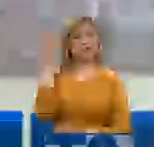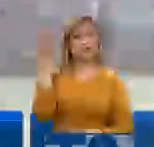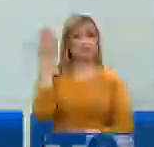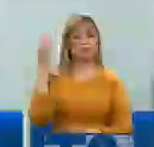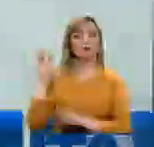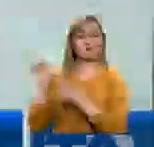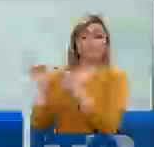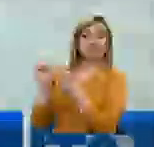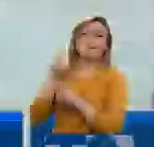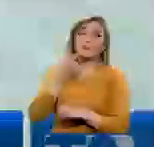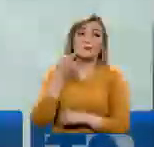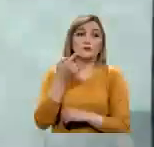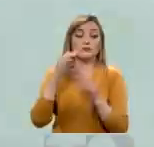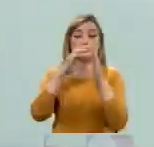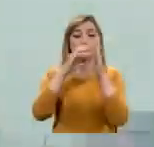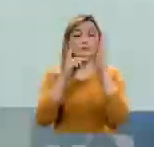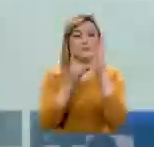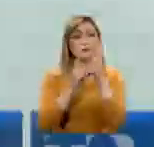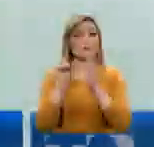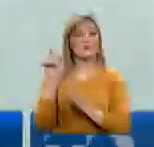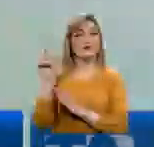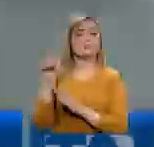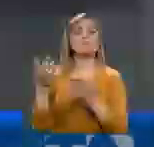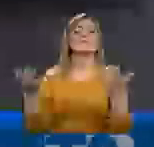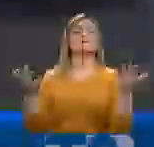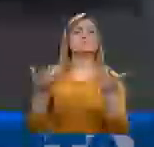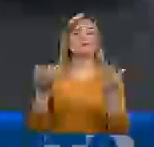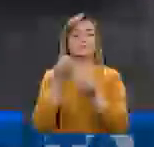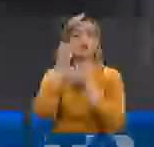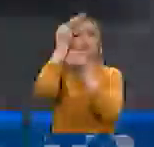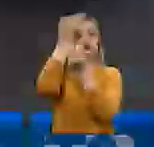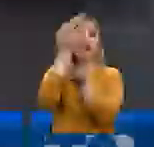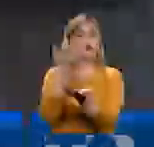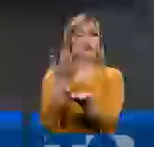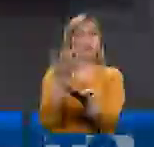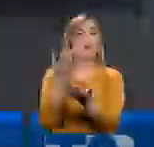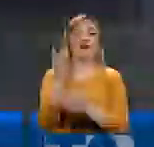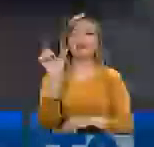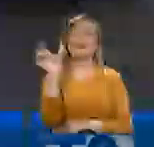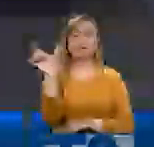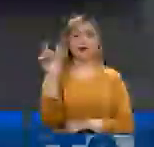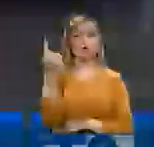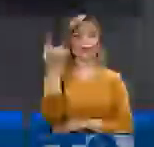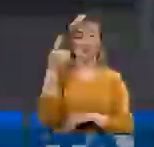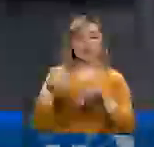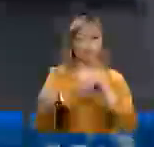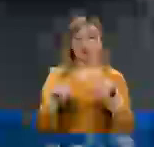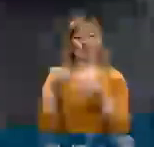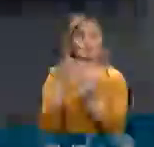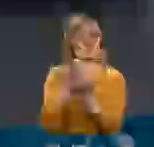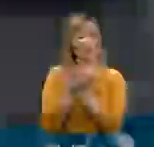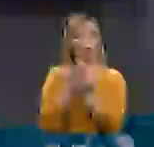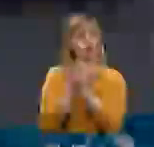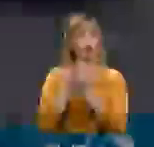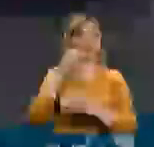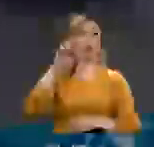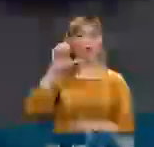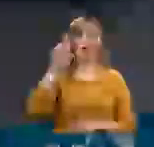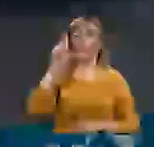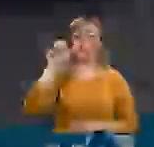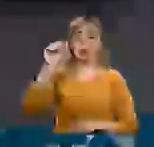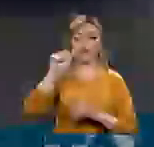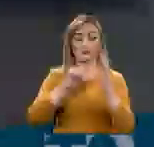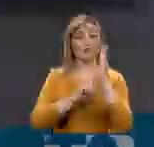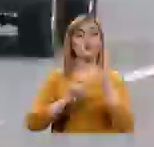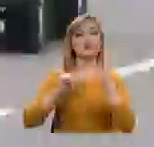Santiago Guarderas, estos códigos QR estarán vinculados con información de la Licencia Única de Actividades Económicas, LUAE, y del Servicio